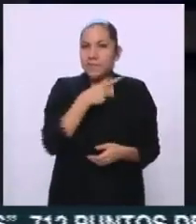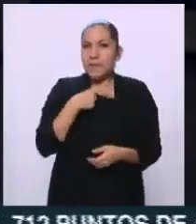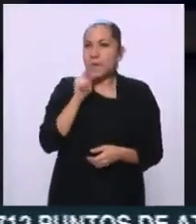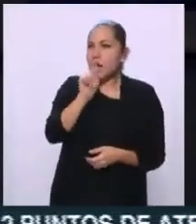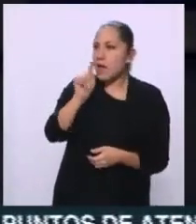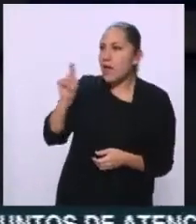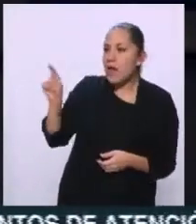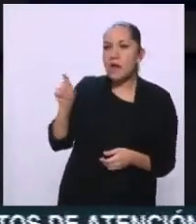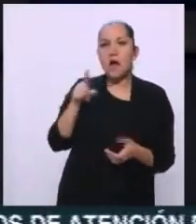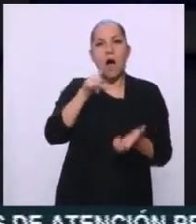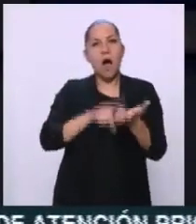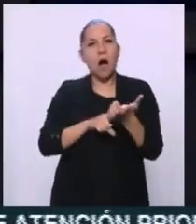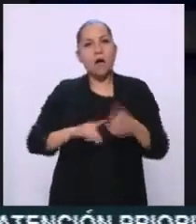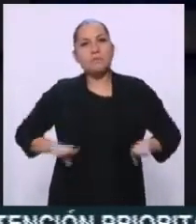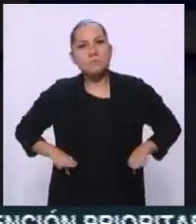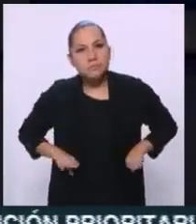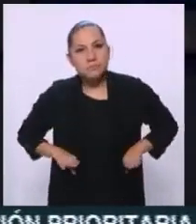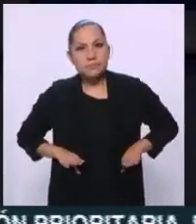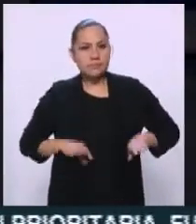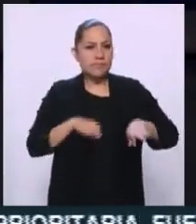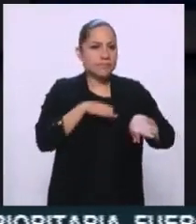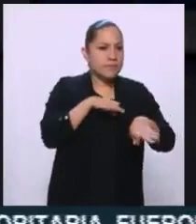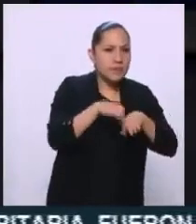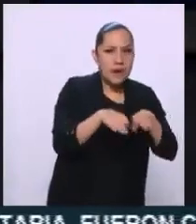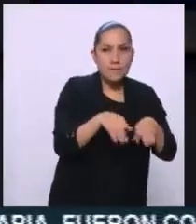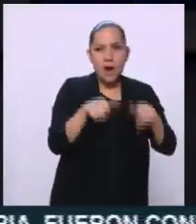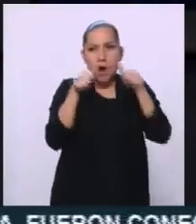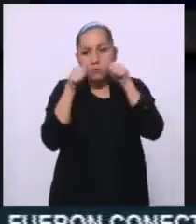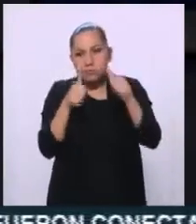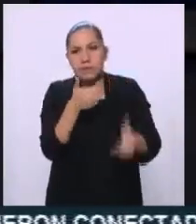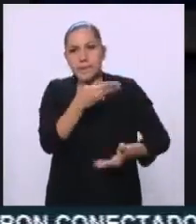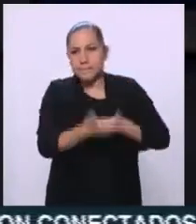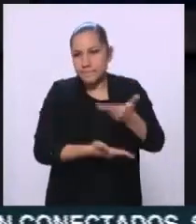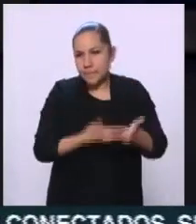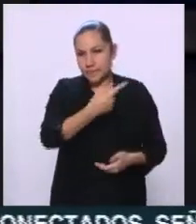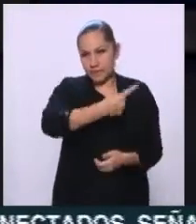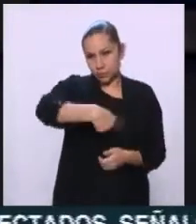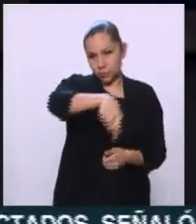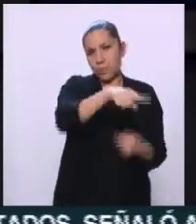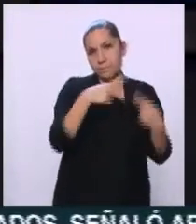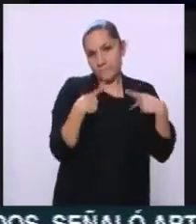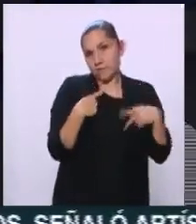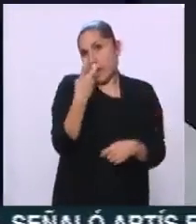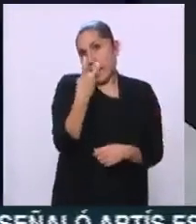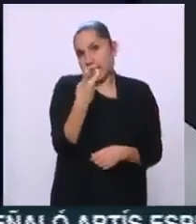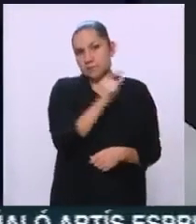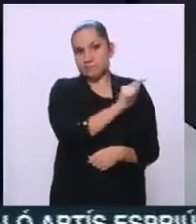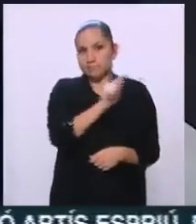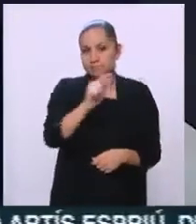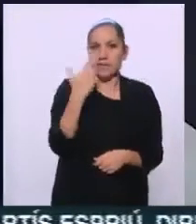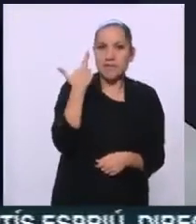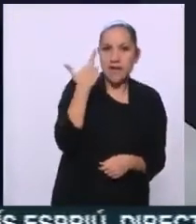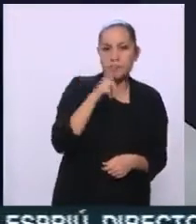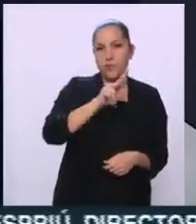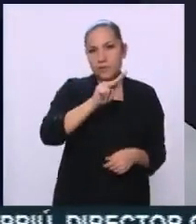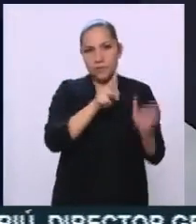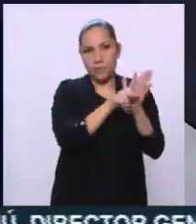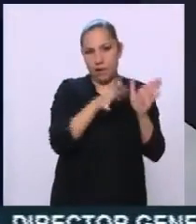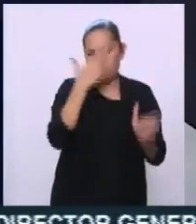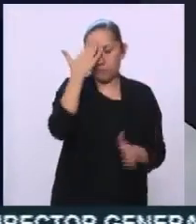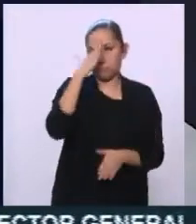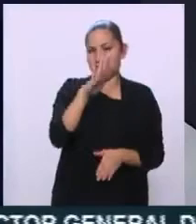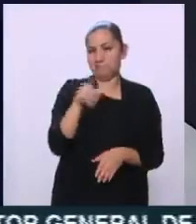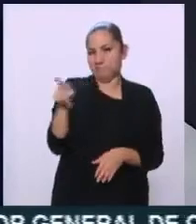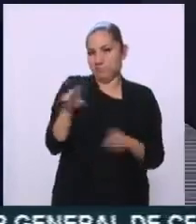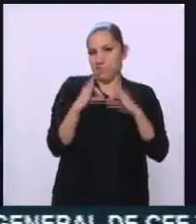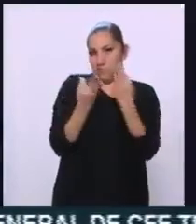cómo la comunicas, y eso pues eso tiene locos a varios analistas y a muchos medios de comunicación. Justamente de eso te quería hablar, porque no son